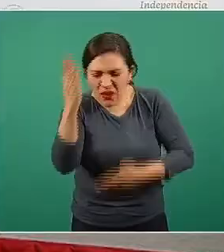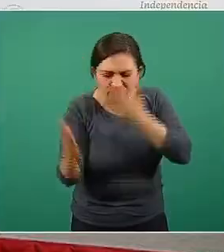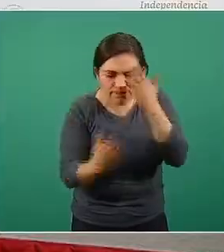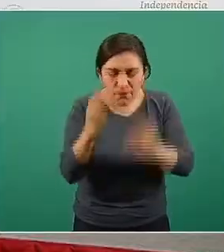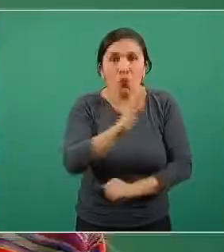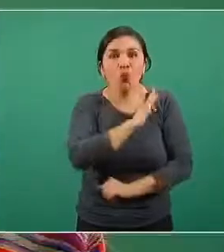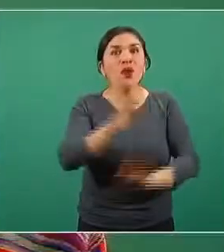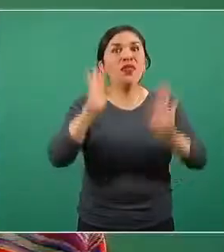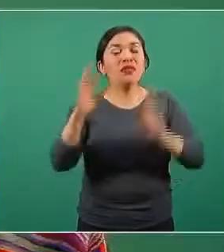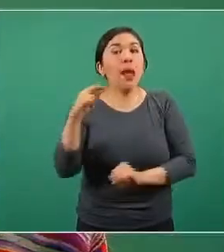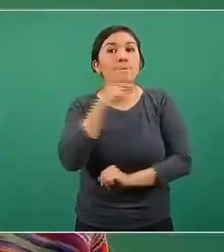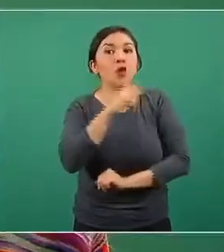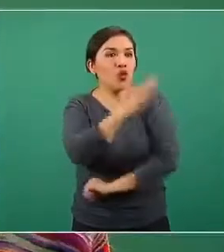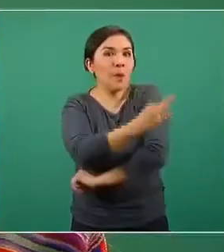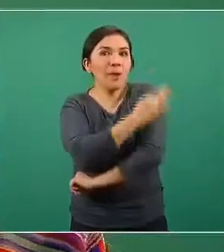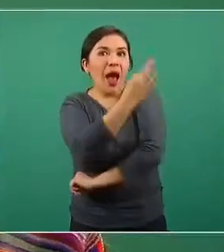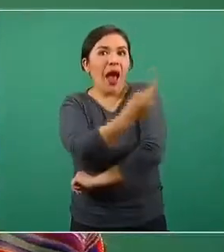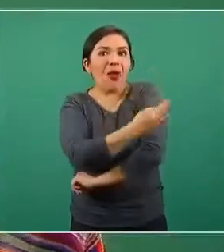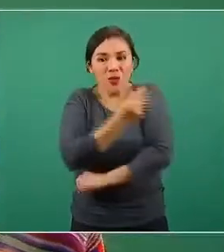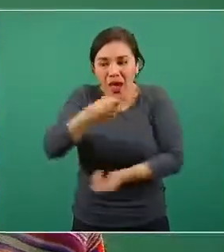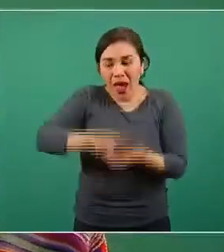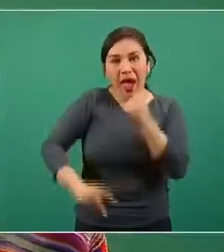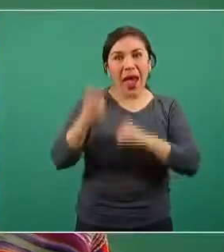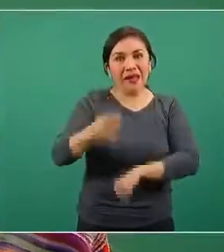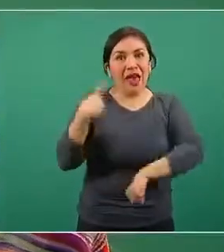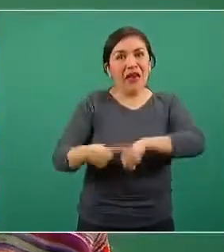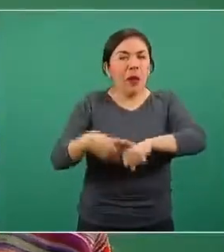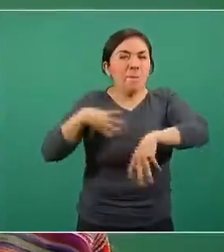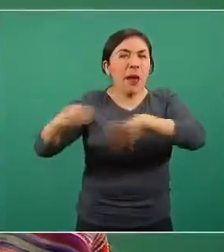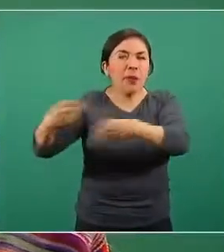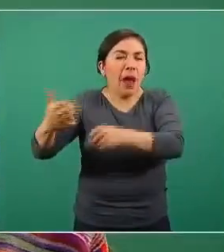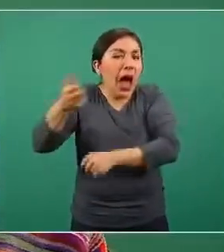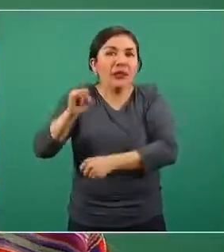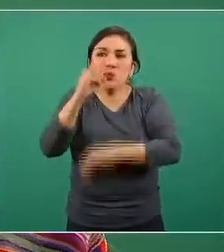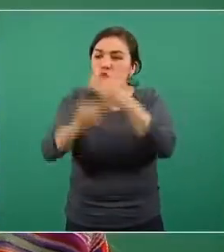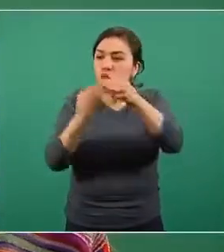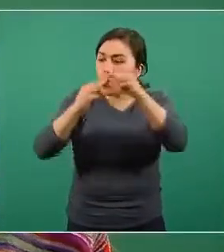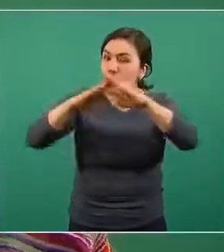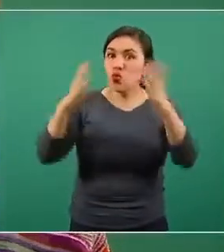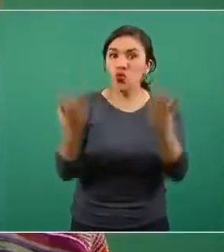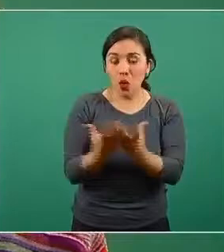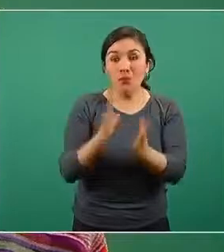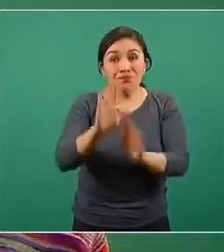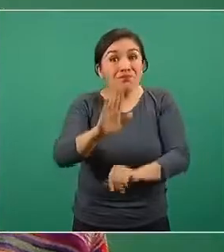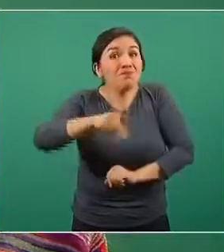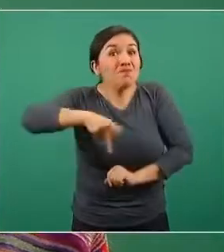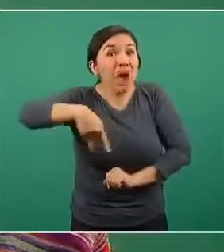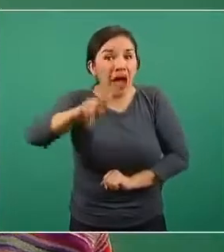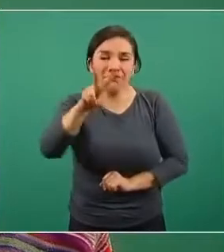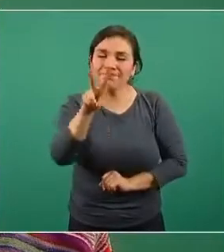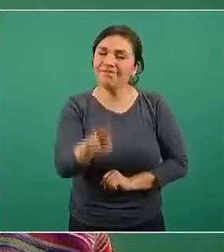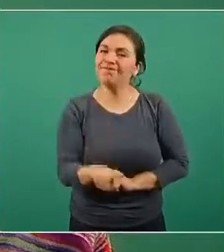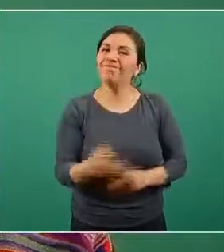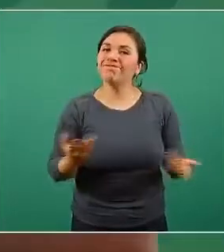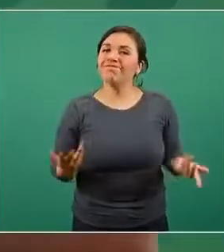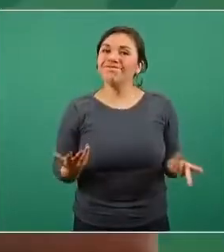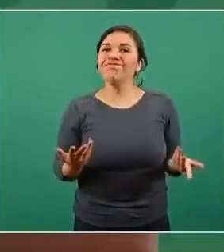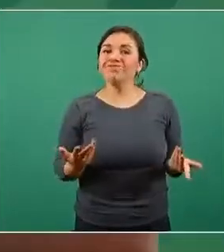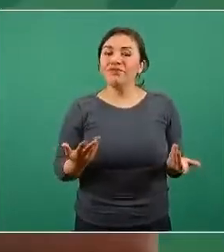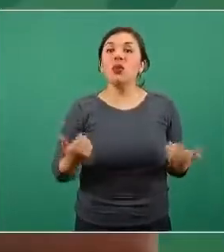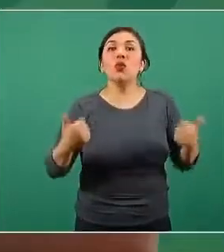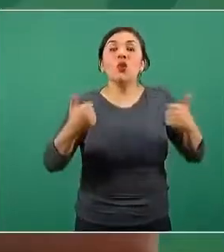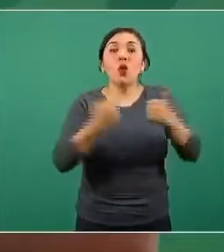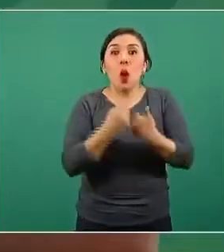de esta pandemia que enfrentamos todos los países, pero evidentemente